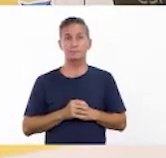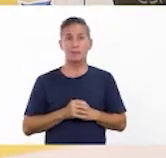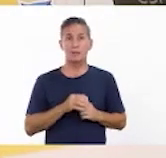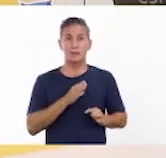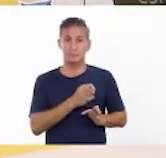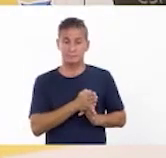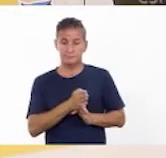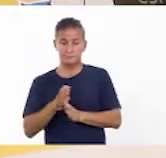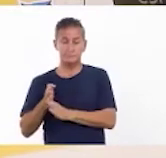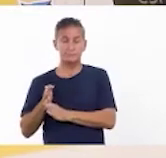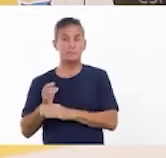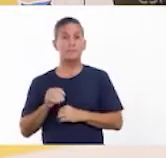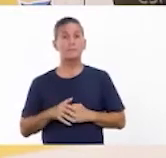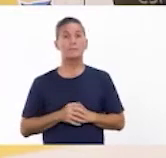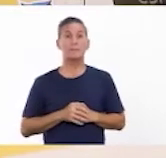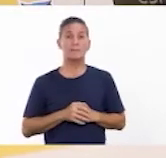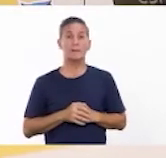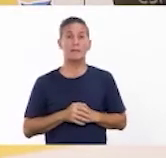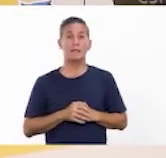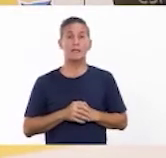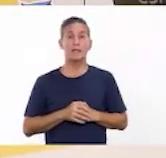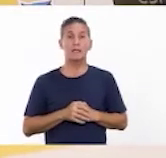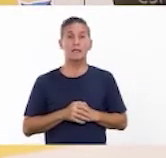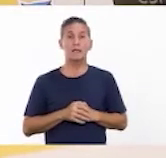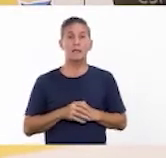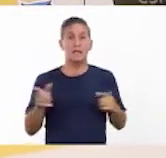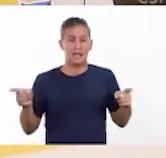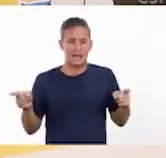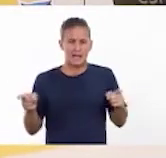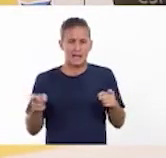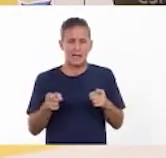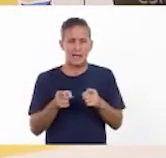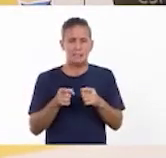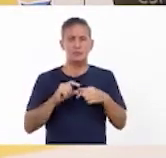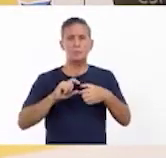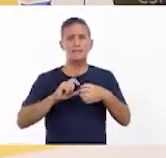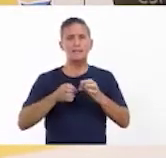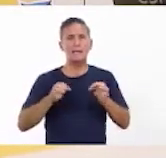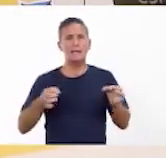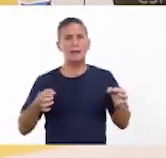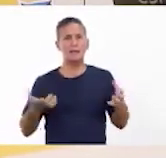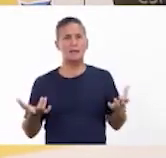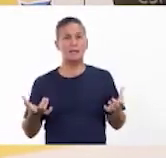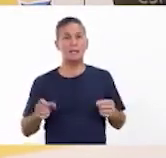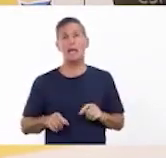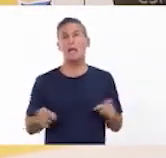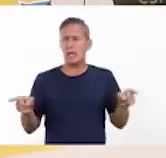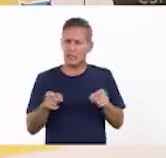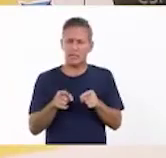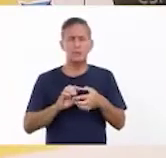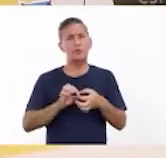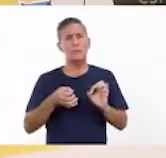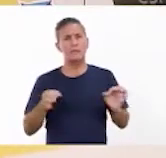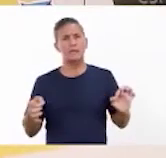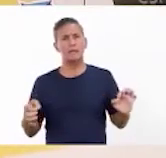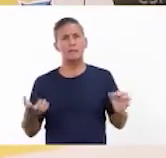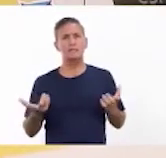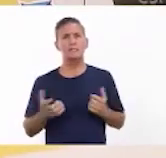Vamos entonces a el resumen de gramática. En el resumen de